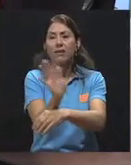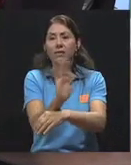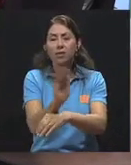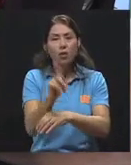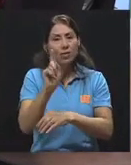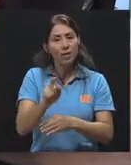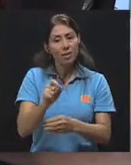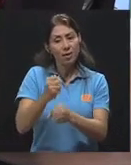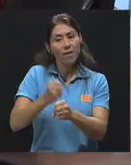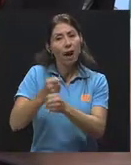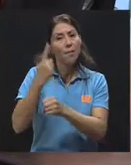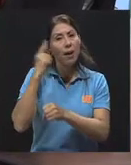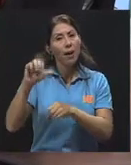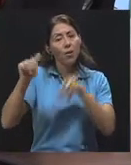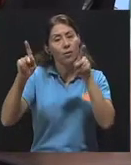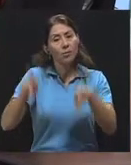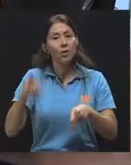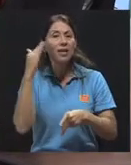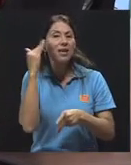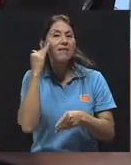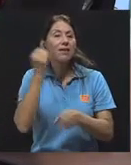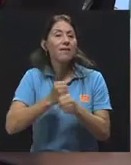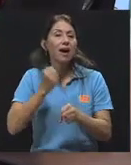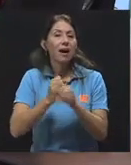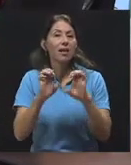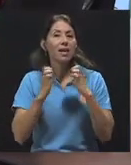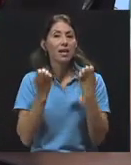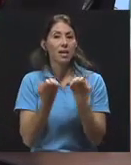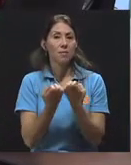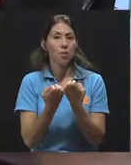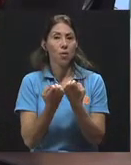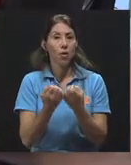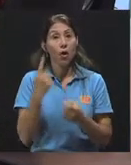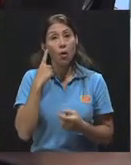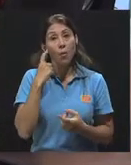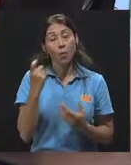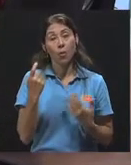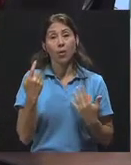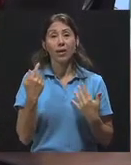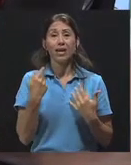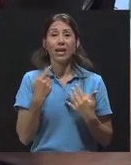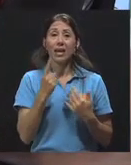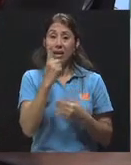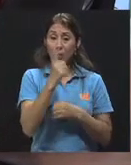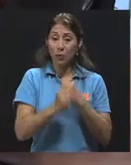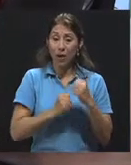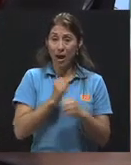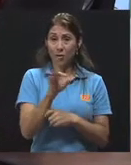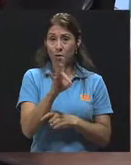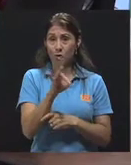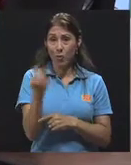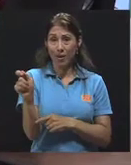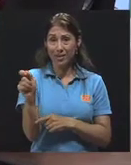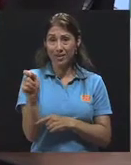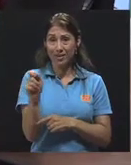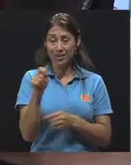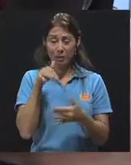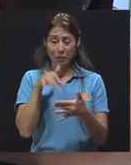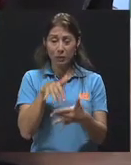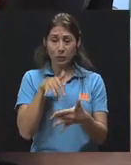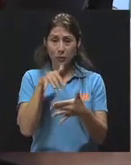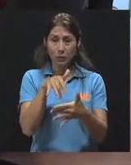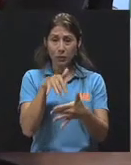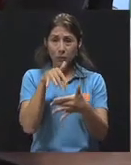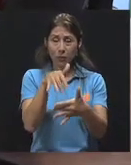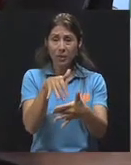saber trabajar en equipo. Porque si uno con una formación tan, tan corta, que son 5 cuatrimestres, año y 8 meses, ¿verdad? No